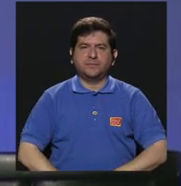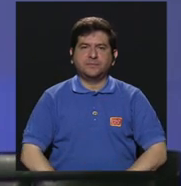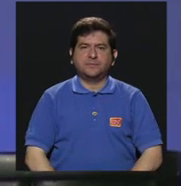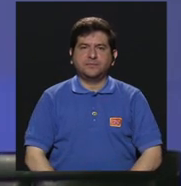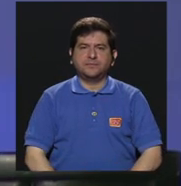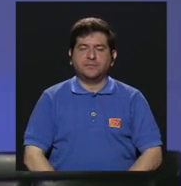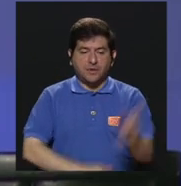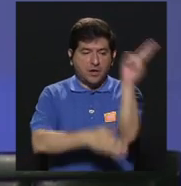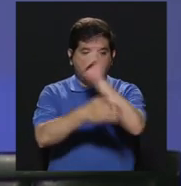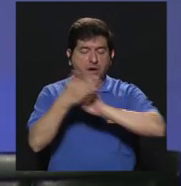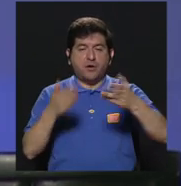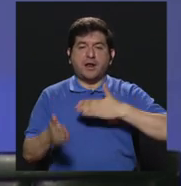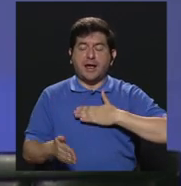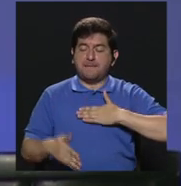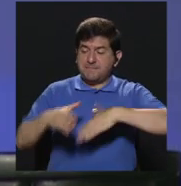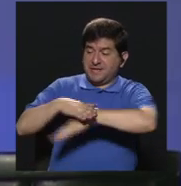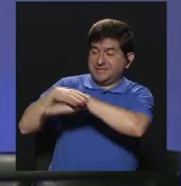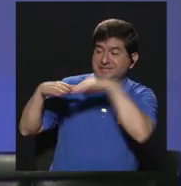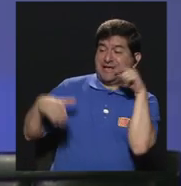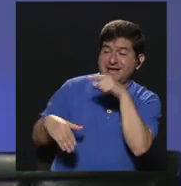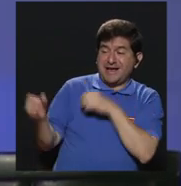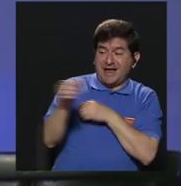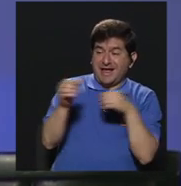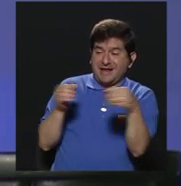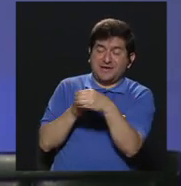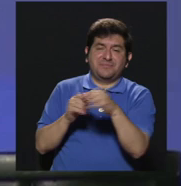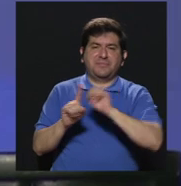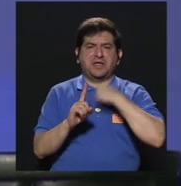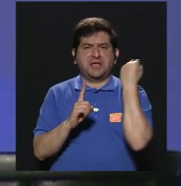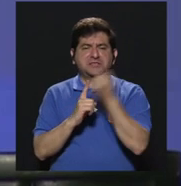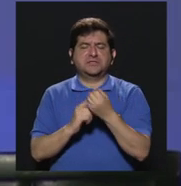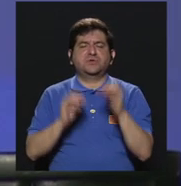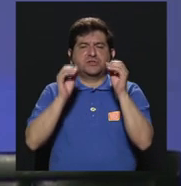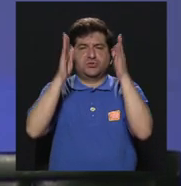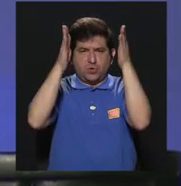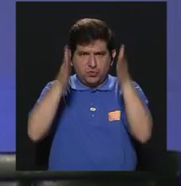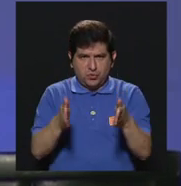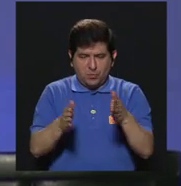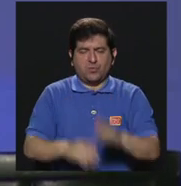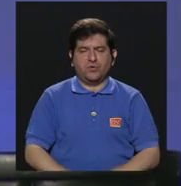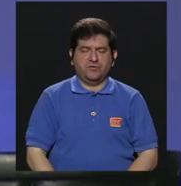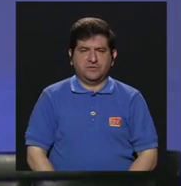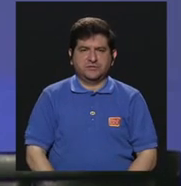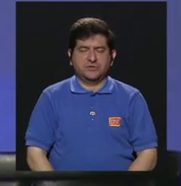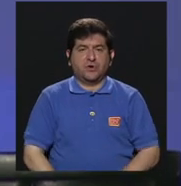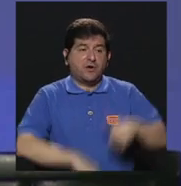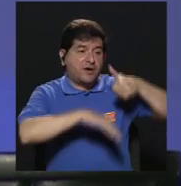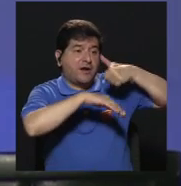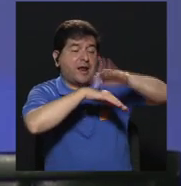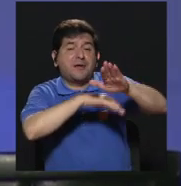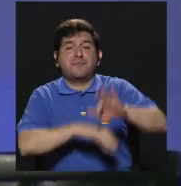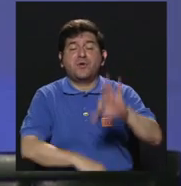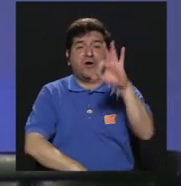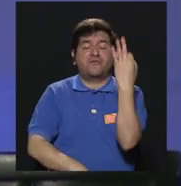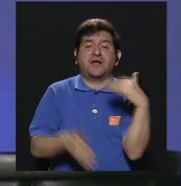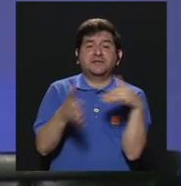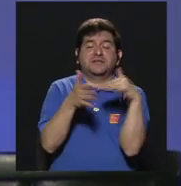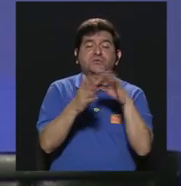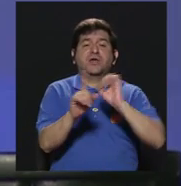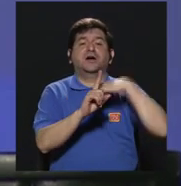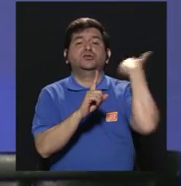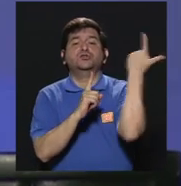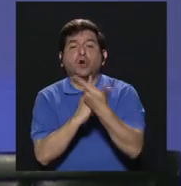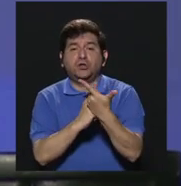La universidad me sacó de ahí y de mi condición de profesor horario para enviarme a Francia a estudiar